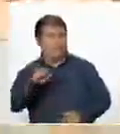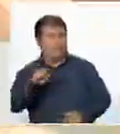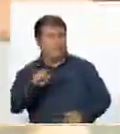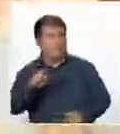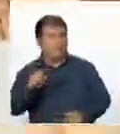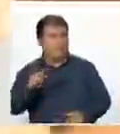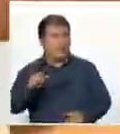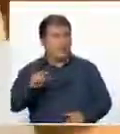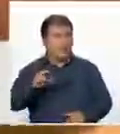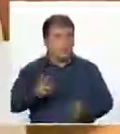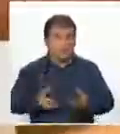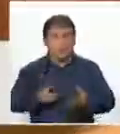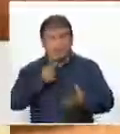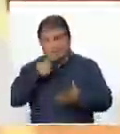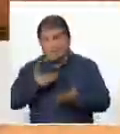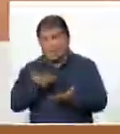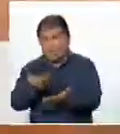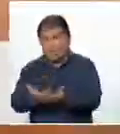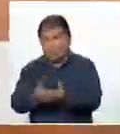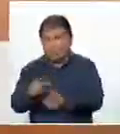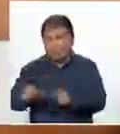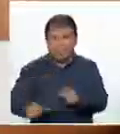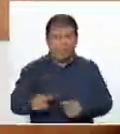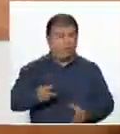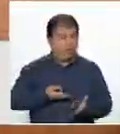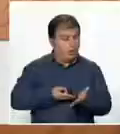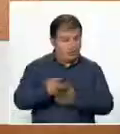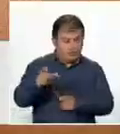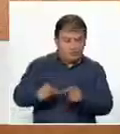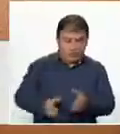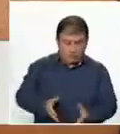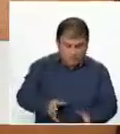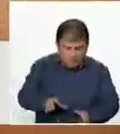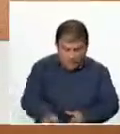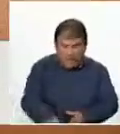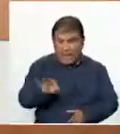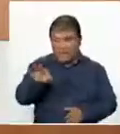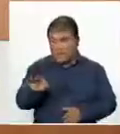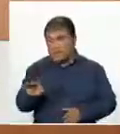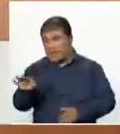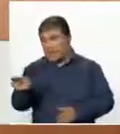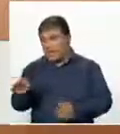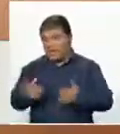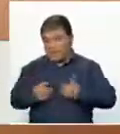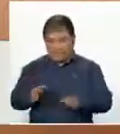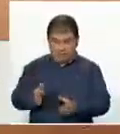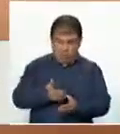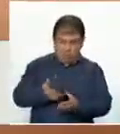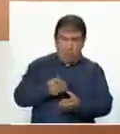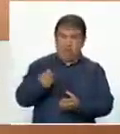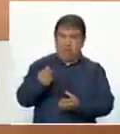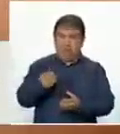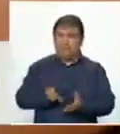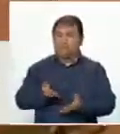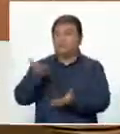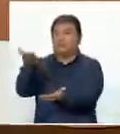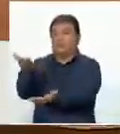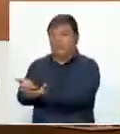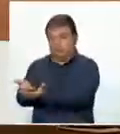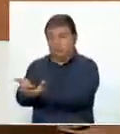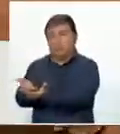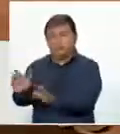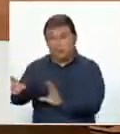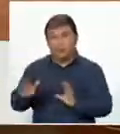se reportó al módulo de atención y precisamente fue una honesta pasajera que al percatarse del objeto que contenía los 1.600 soles, lo